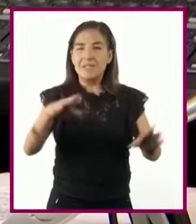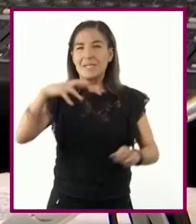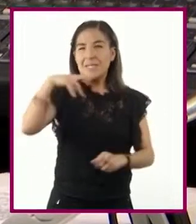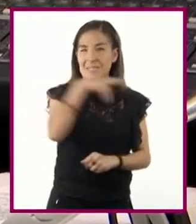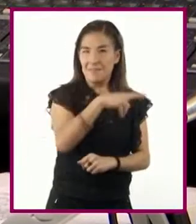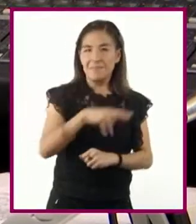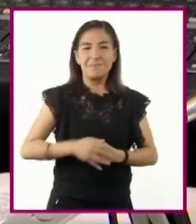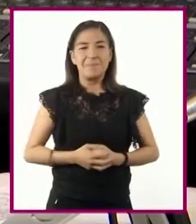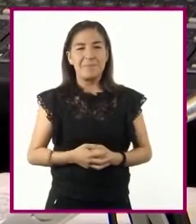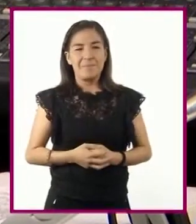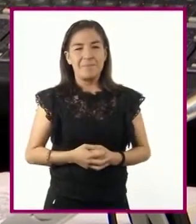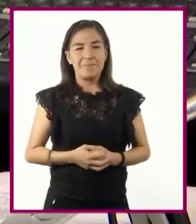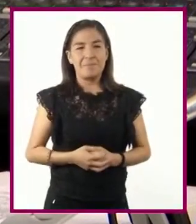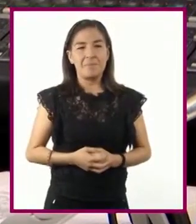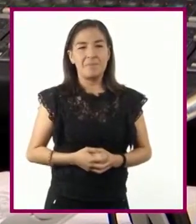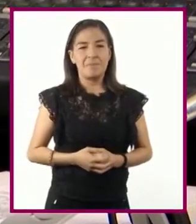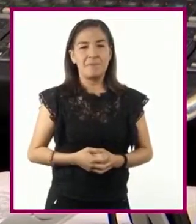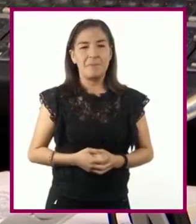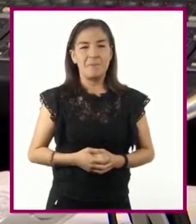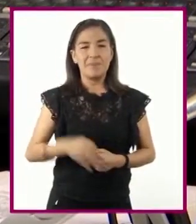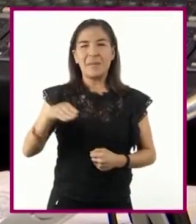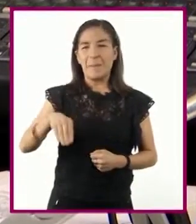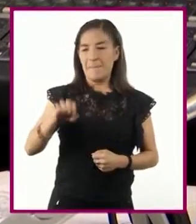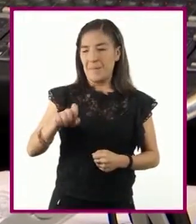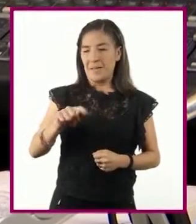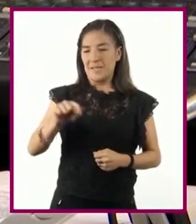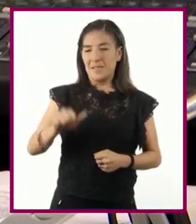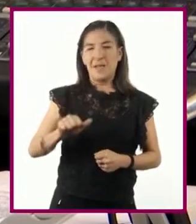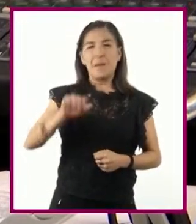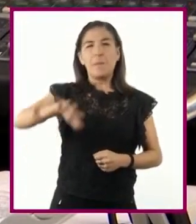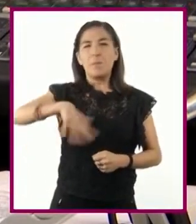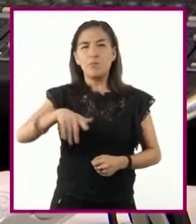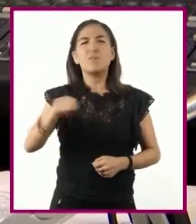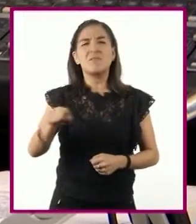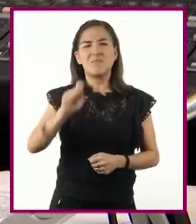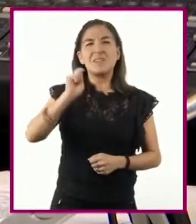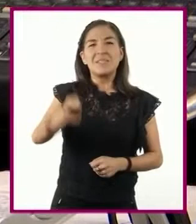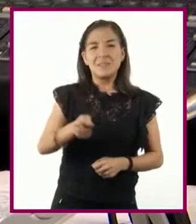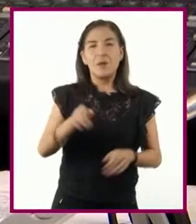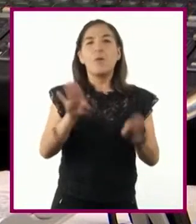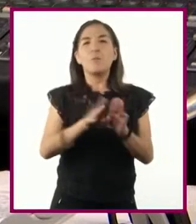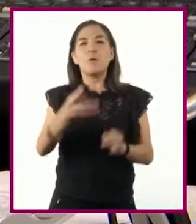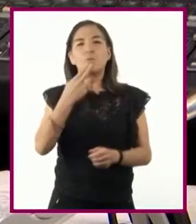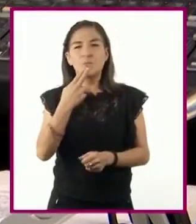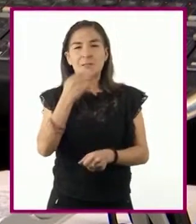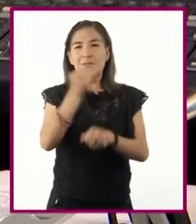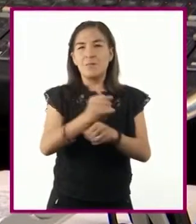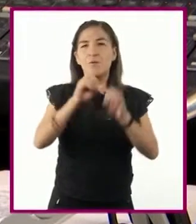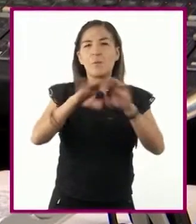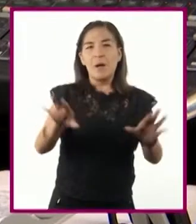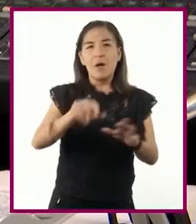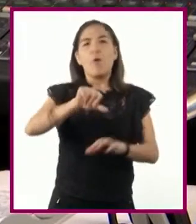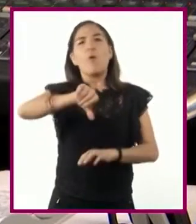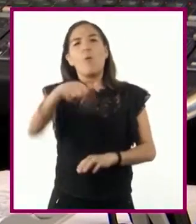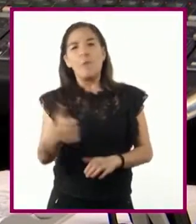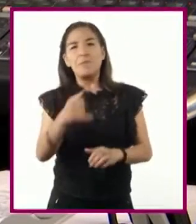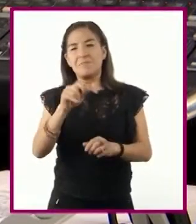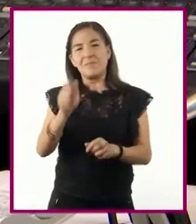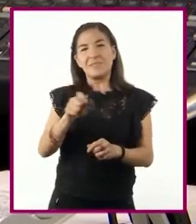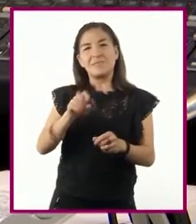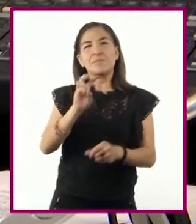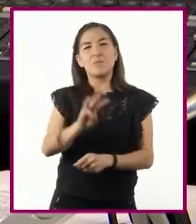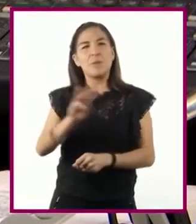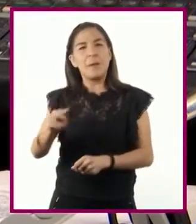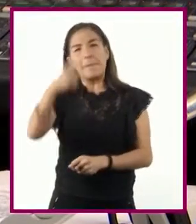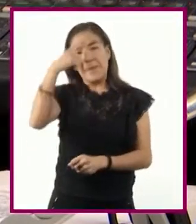rapidez. Un metabuscador es un buscador que utiliza la información de otros portales para extraer la